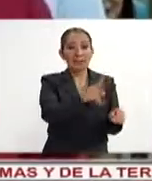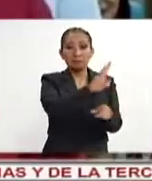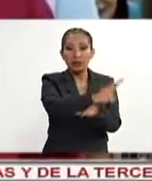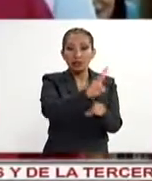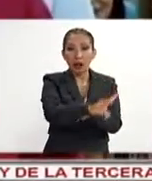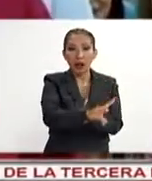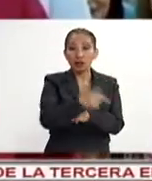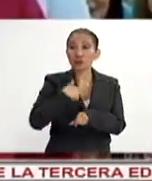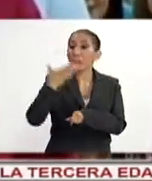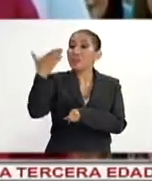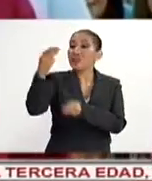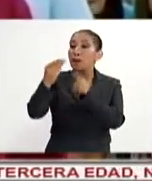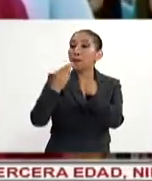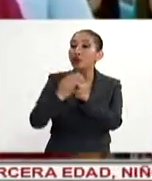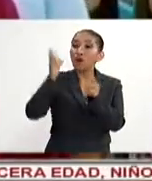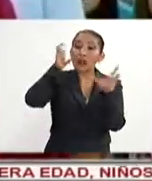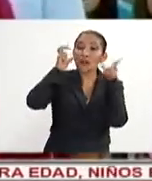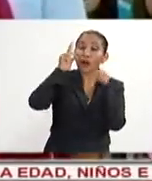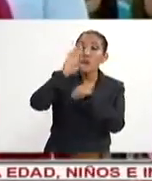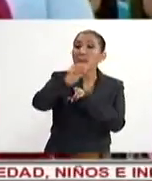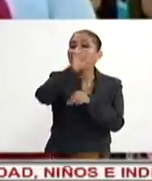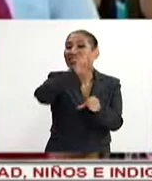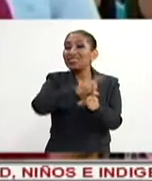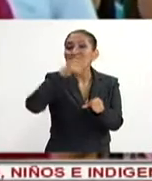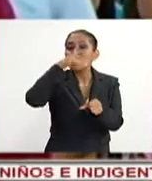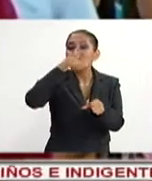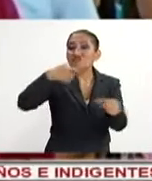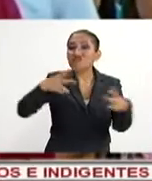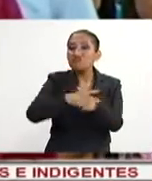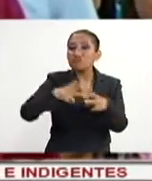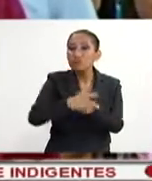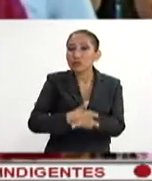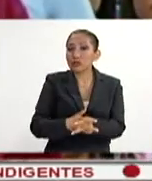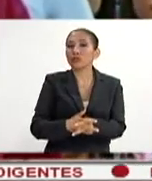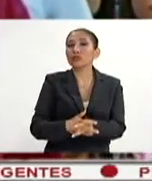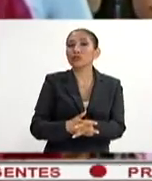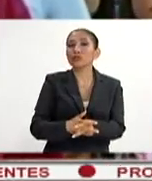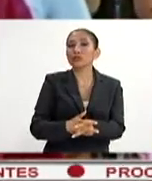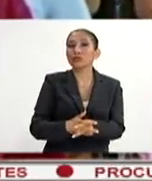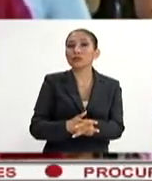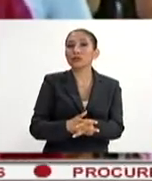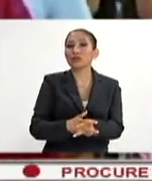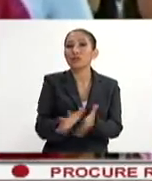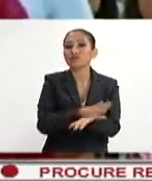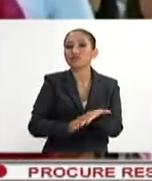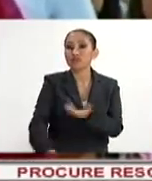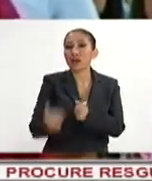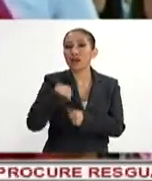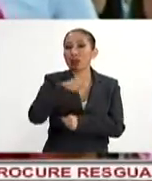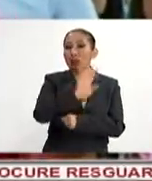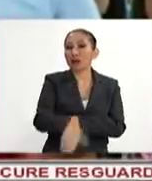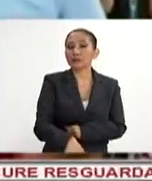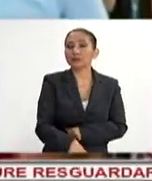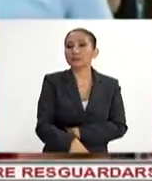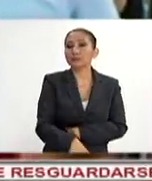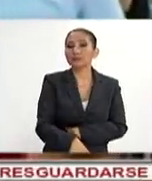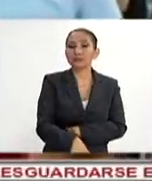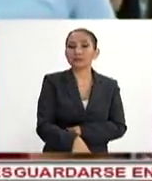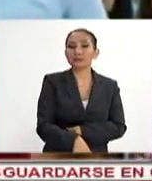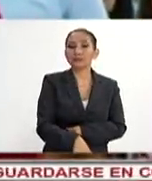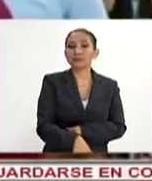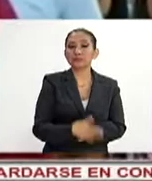Venezuela. Pido que el mundo escuche después de 90 días de violencia, de destrucción y de muerte.